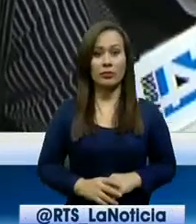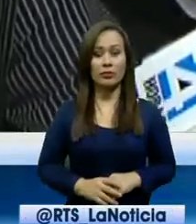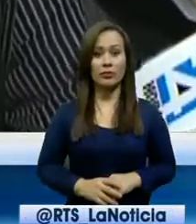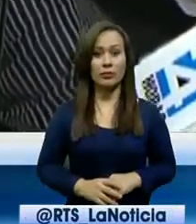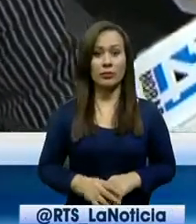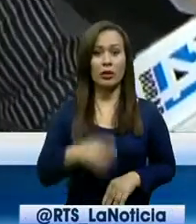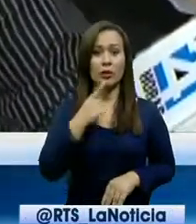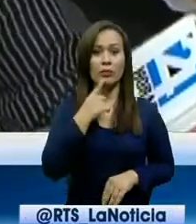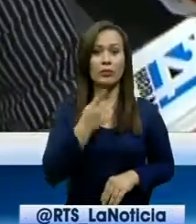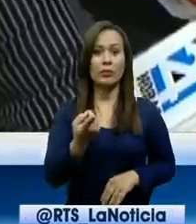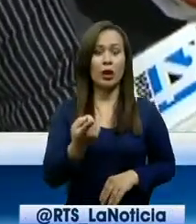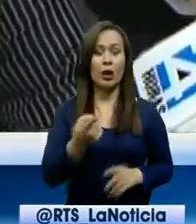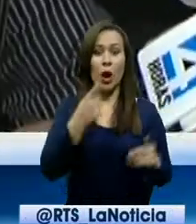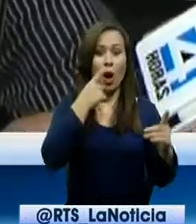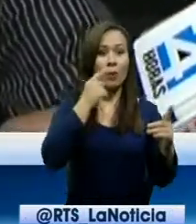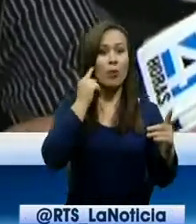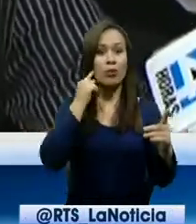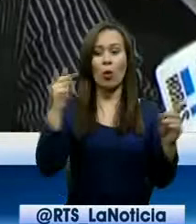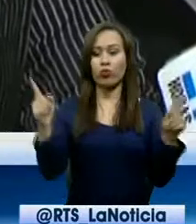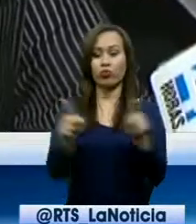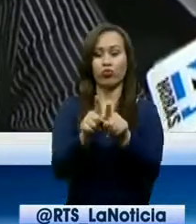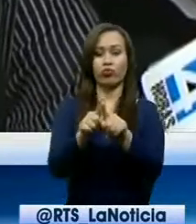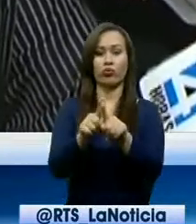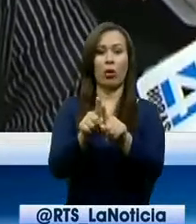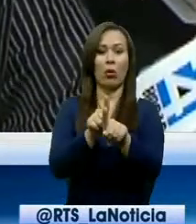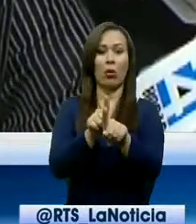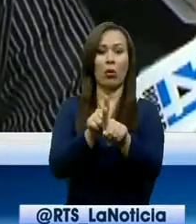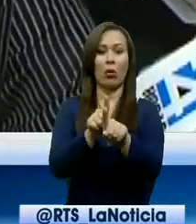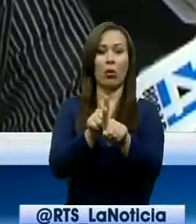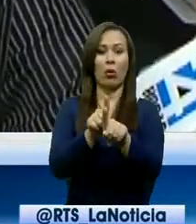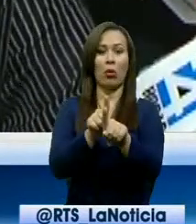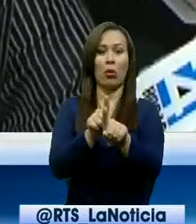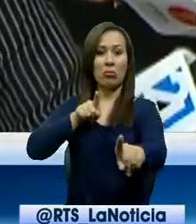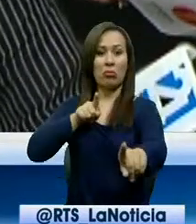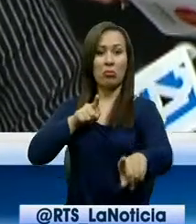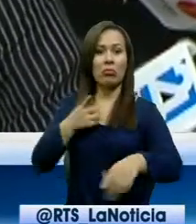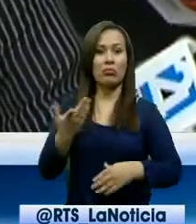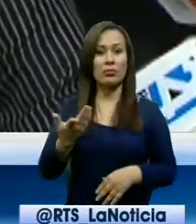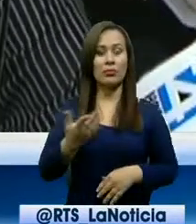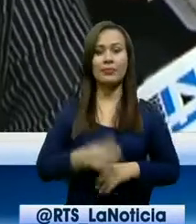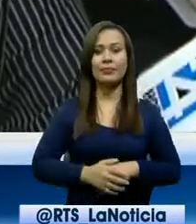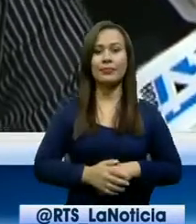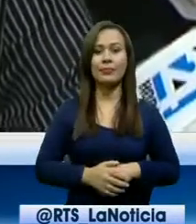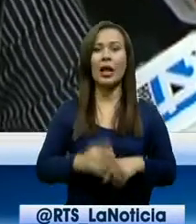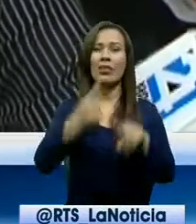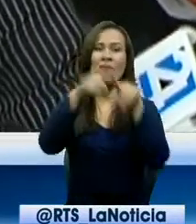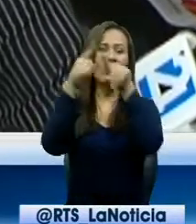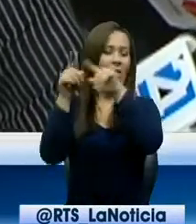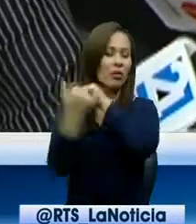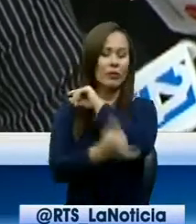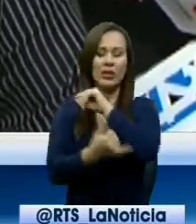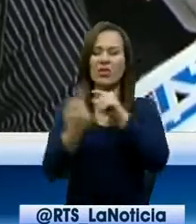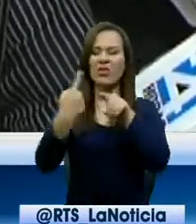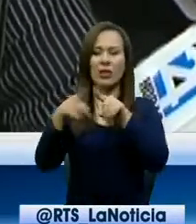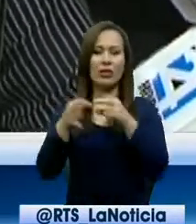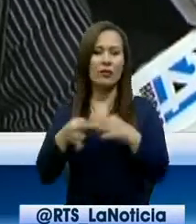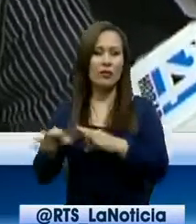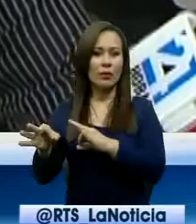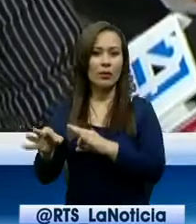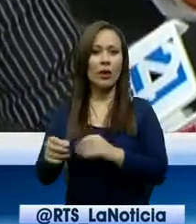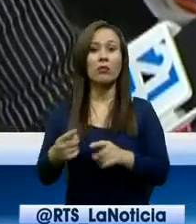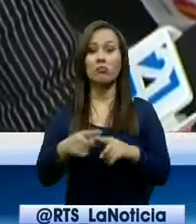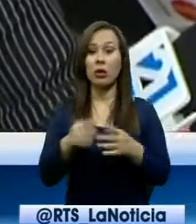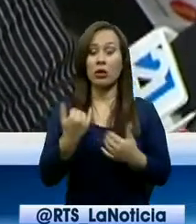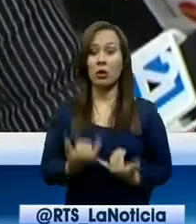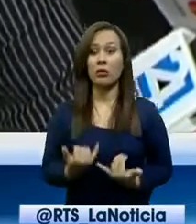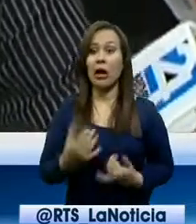por sexo, todos van juntos. Hay países, en fin. Entonces, se va enriqueciendo